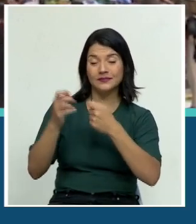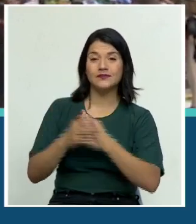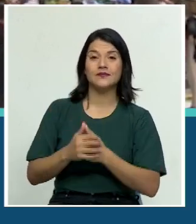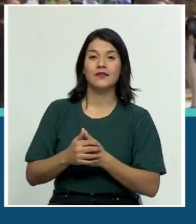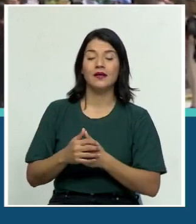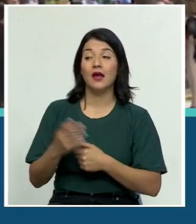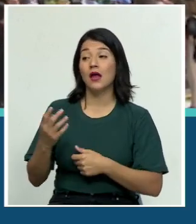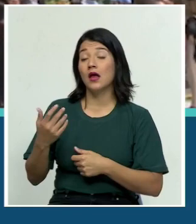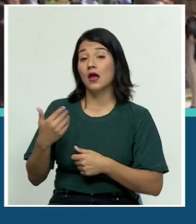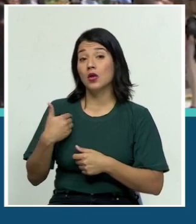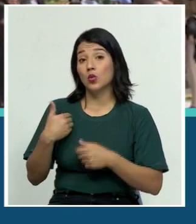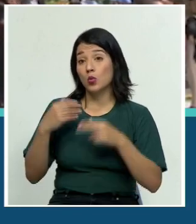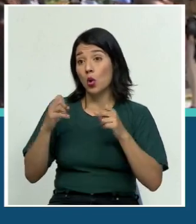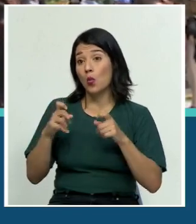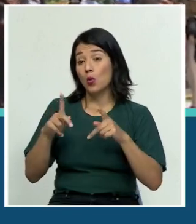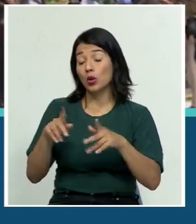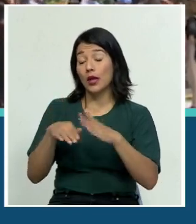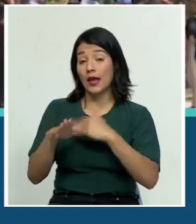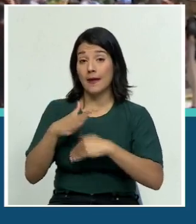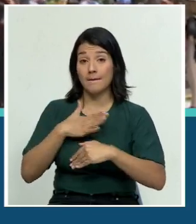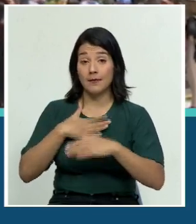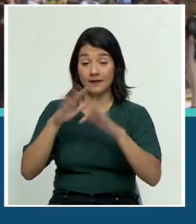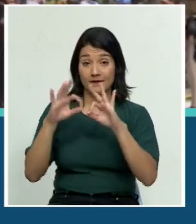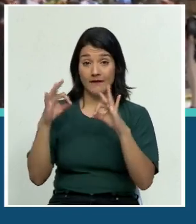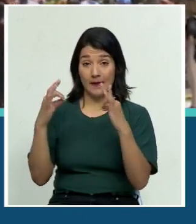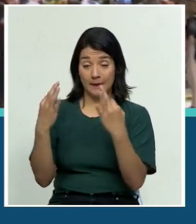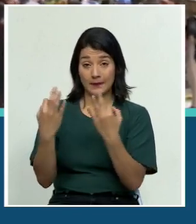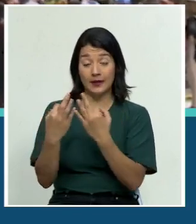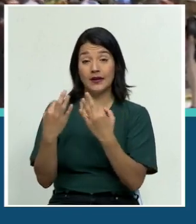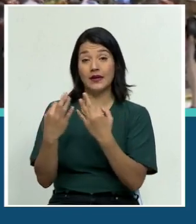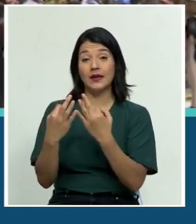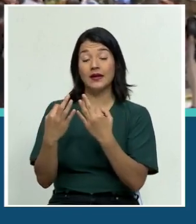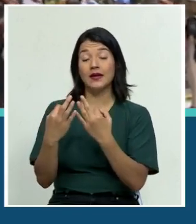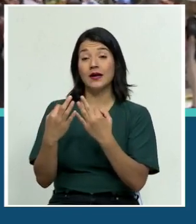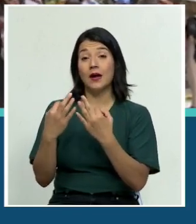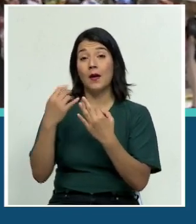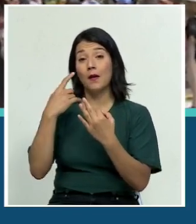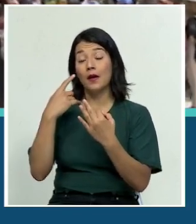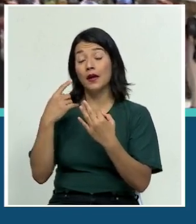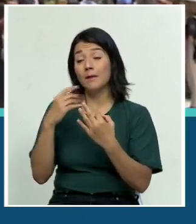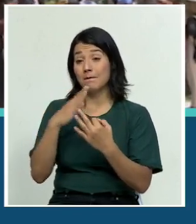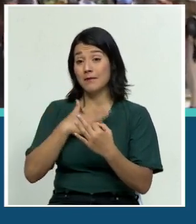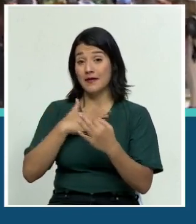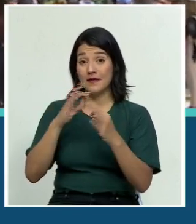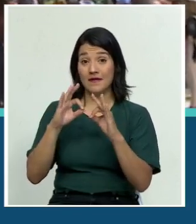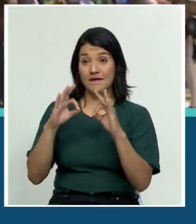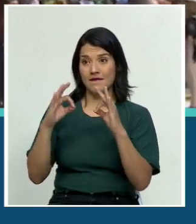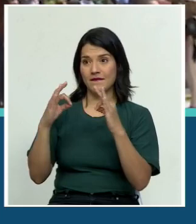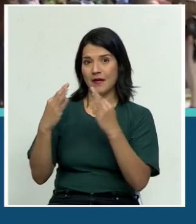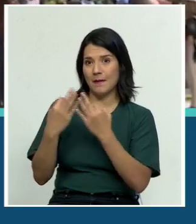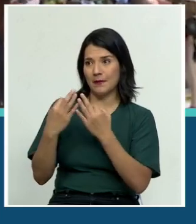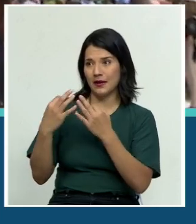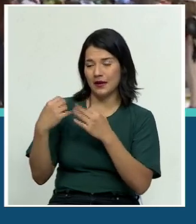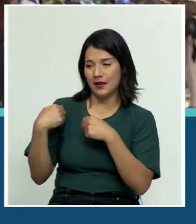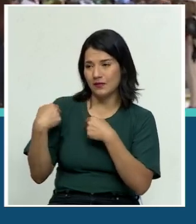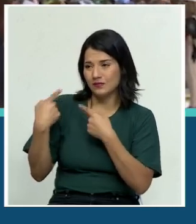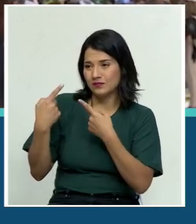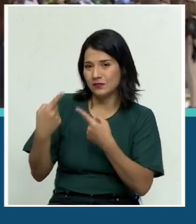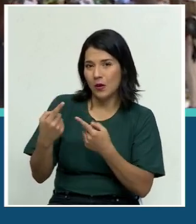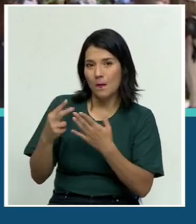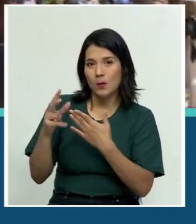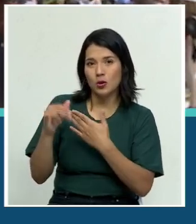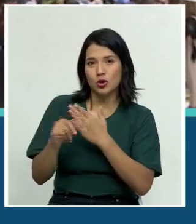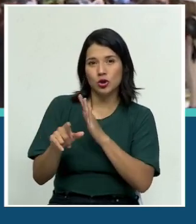directamente en la familia nuclear que construyó durante muchísimos años un proyecto de vida de él que gestó aquí desde que llegó en